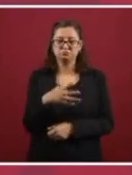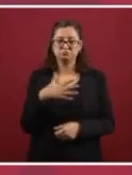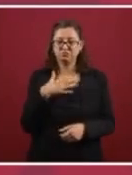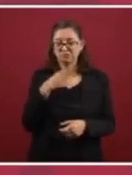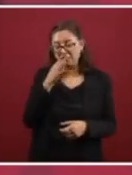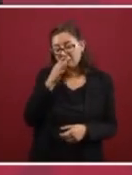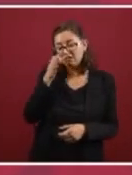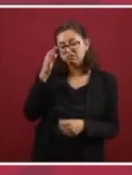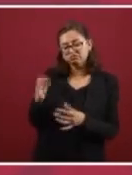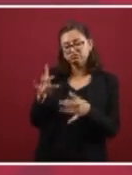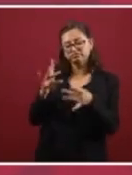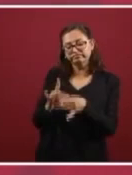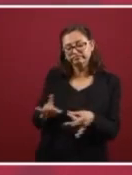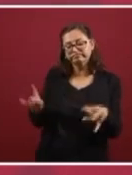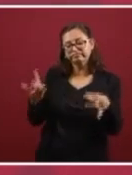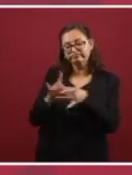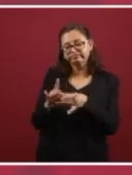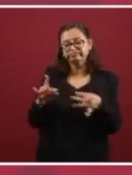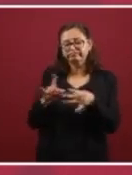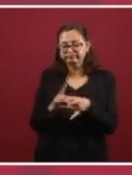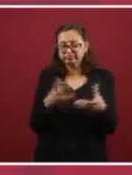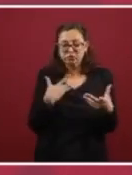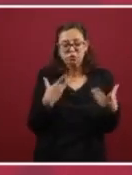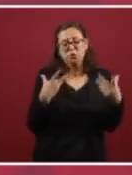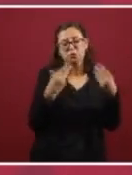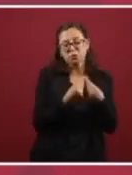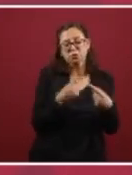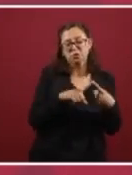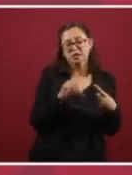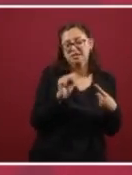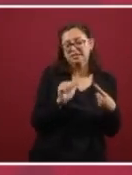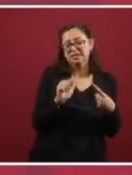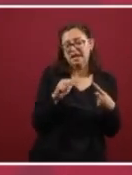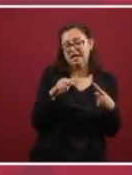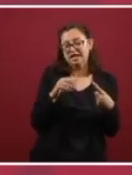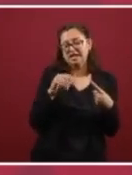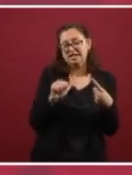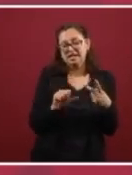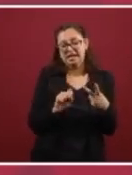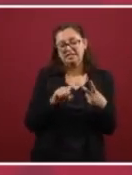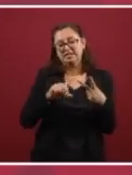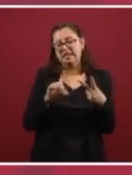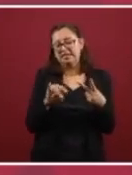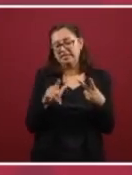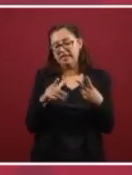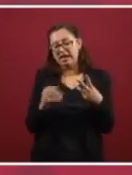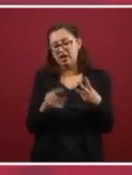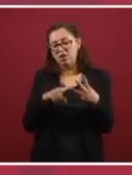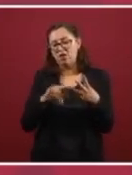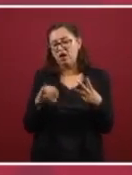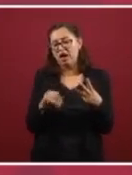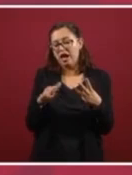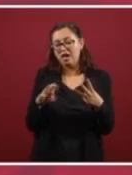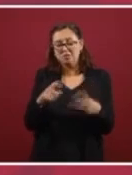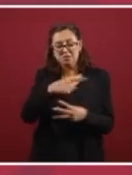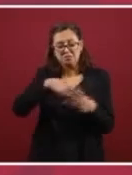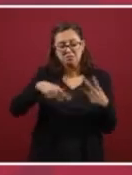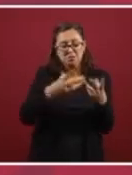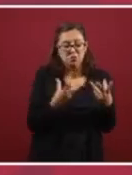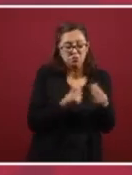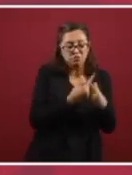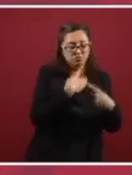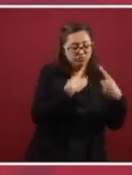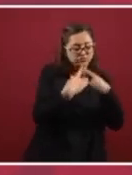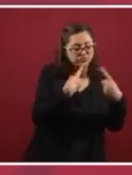confesó de que se reunió con Salinas, con Diego Fernández de Ceballos para perjudicarme.